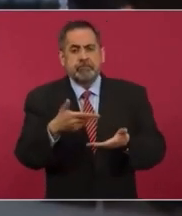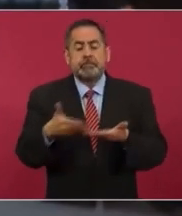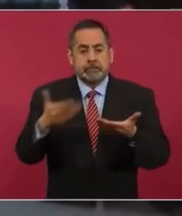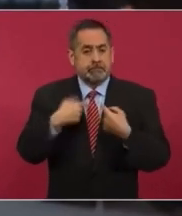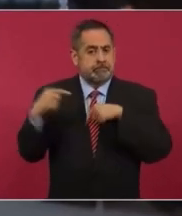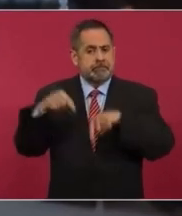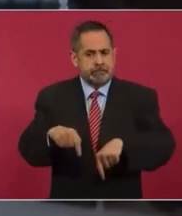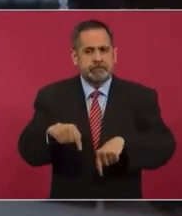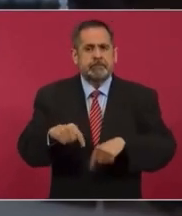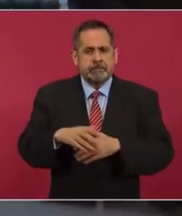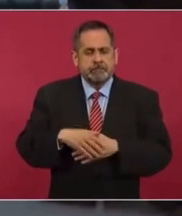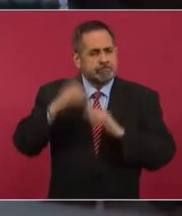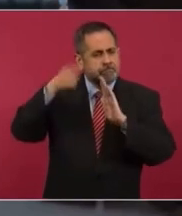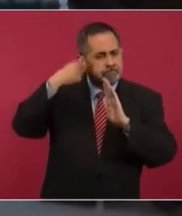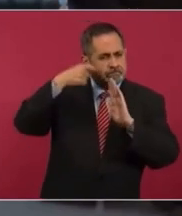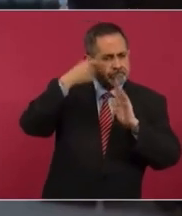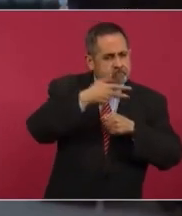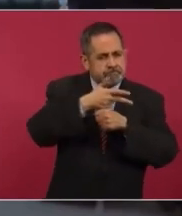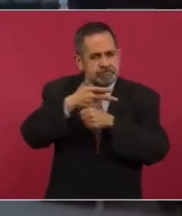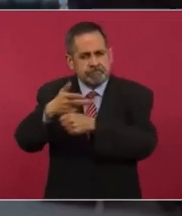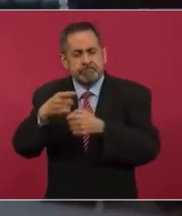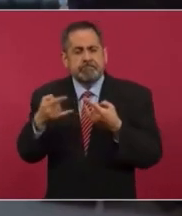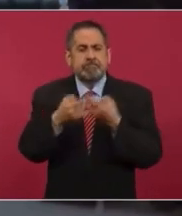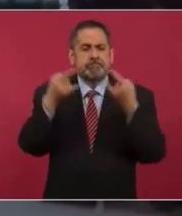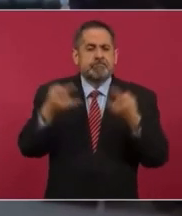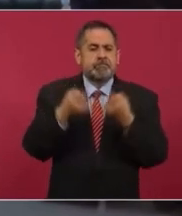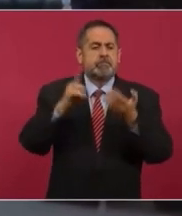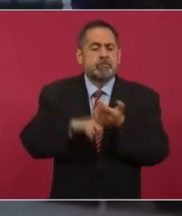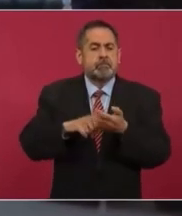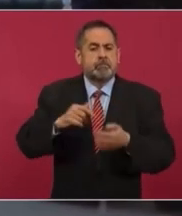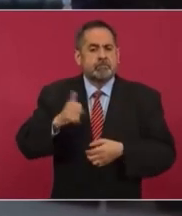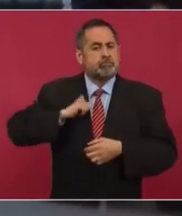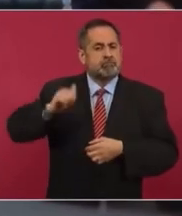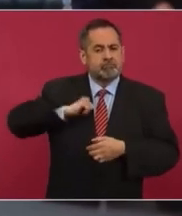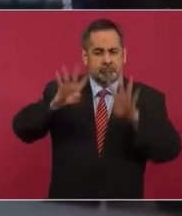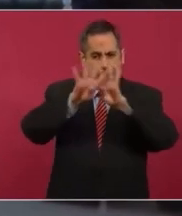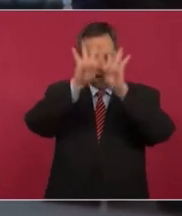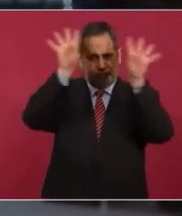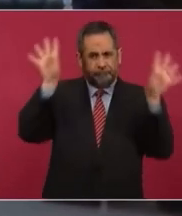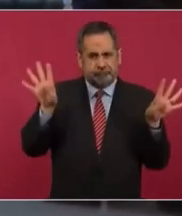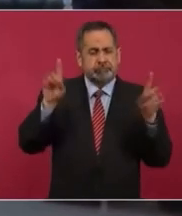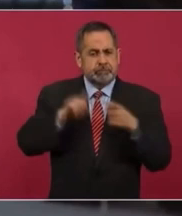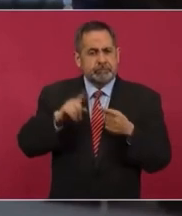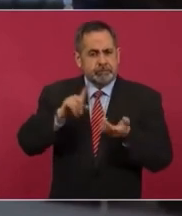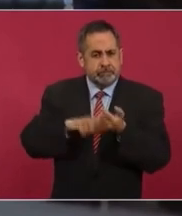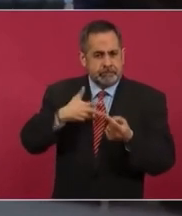aquí, estamos grabando la historia del penacho. Y tengo unas